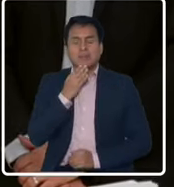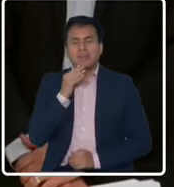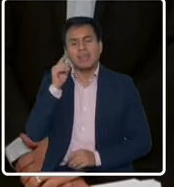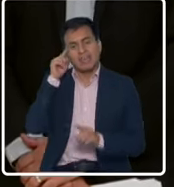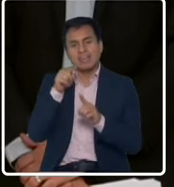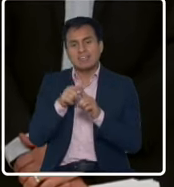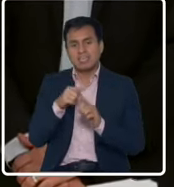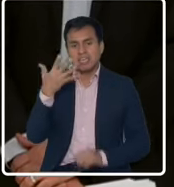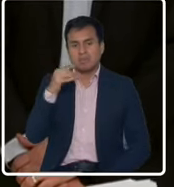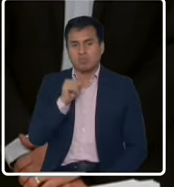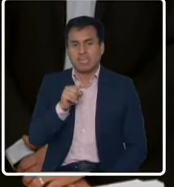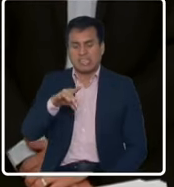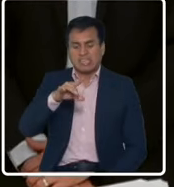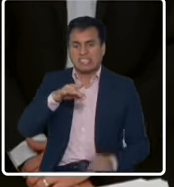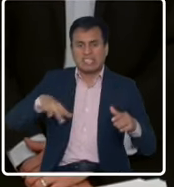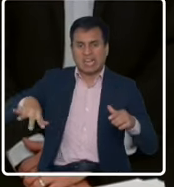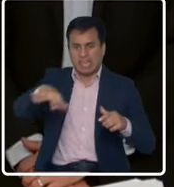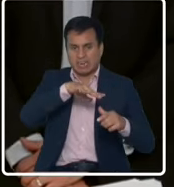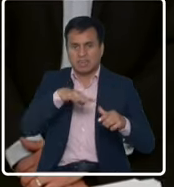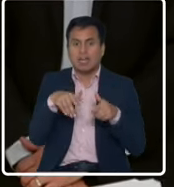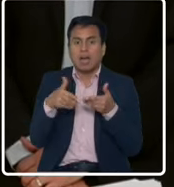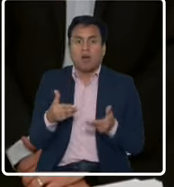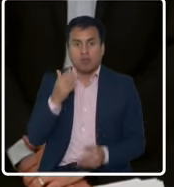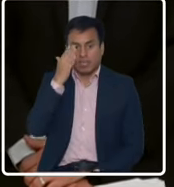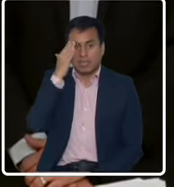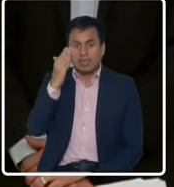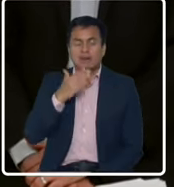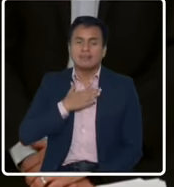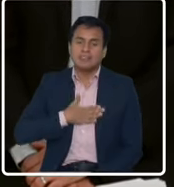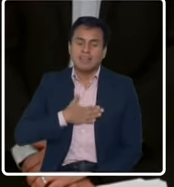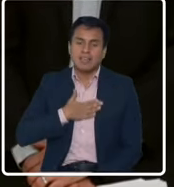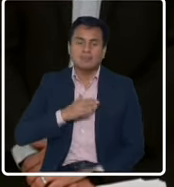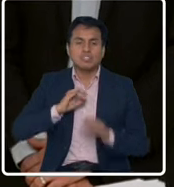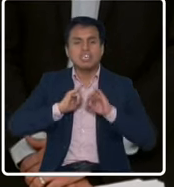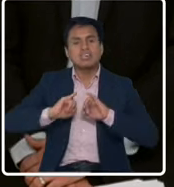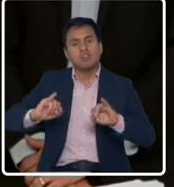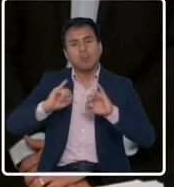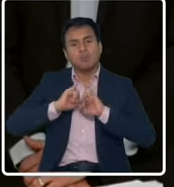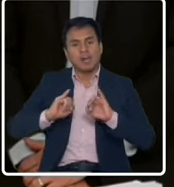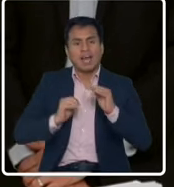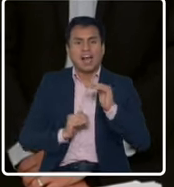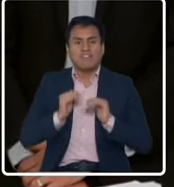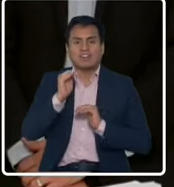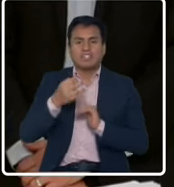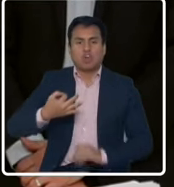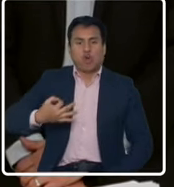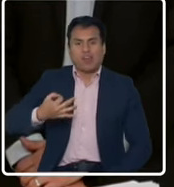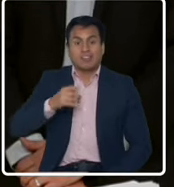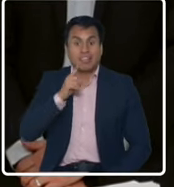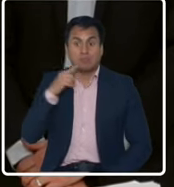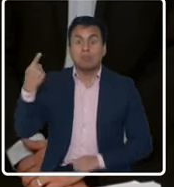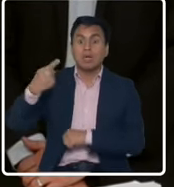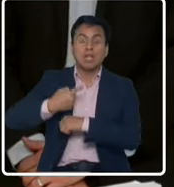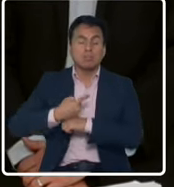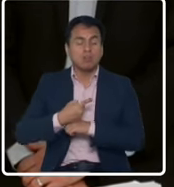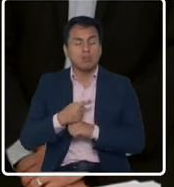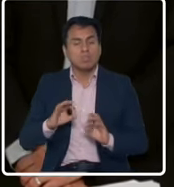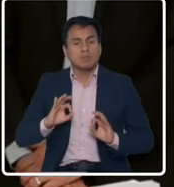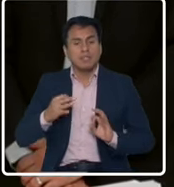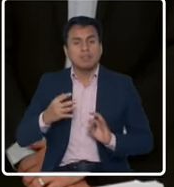este importante salar hoy día queremos informar de los avances concretos que tenemos mandatos